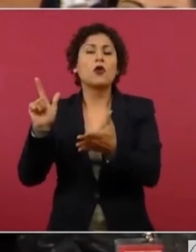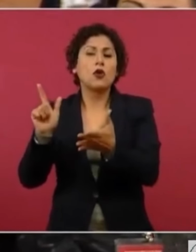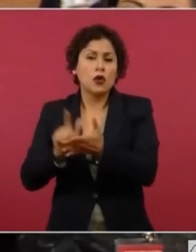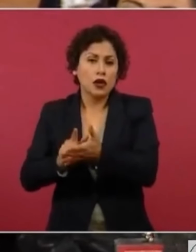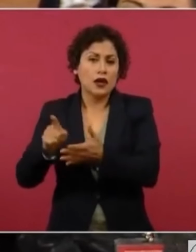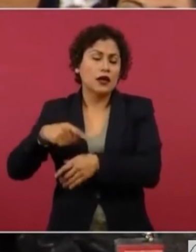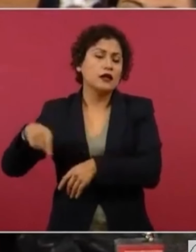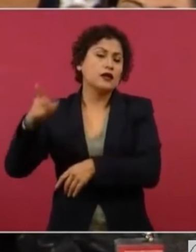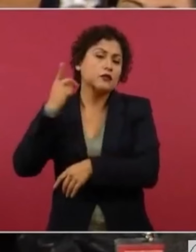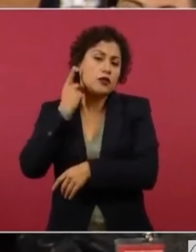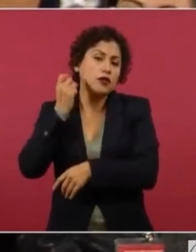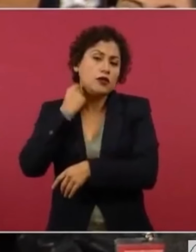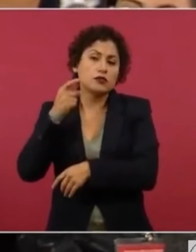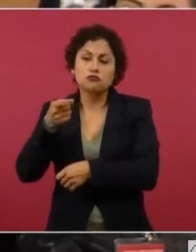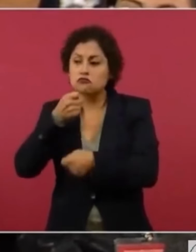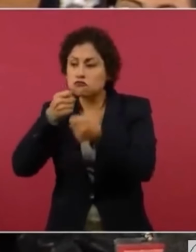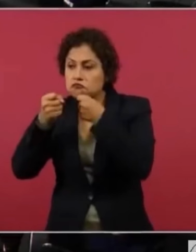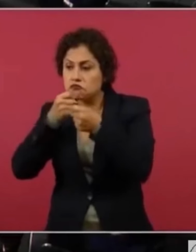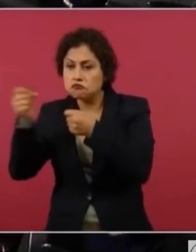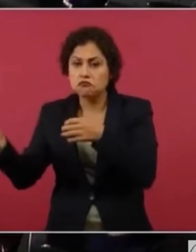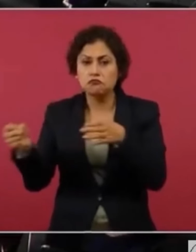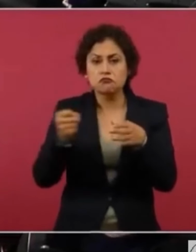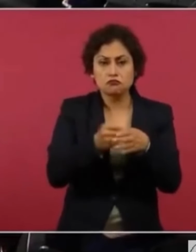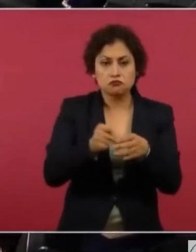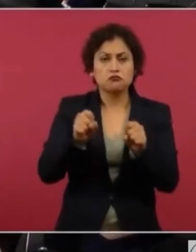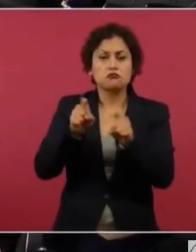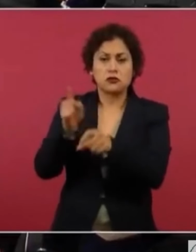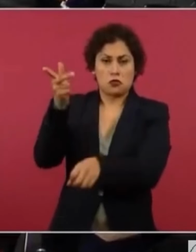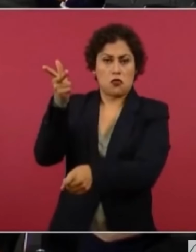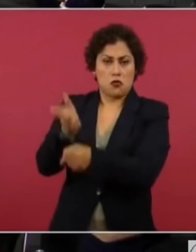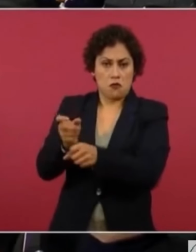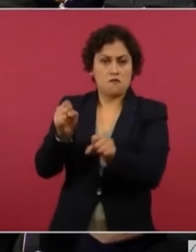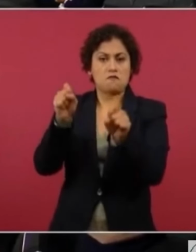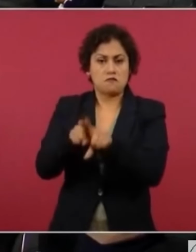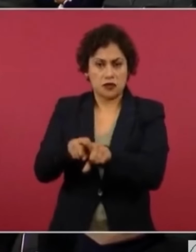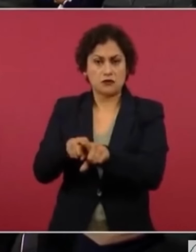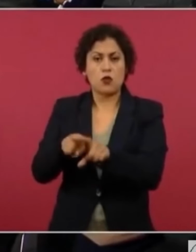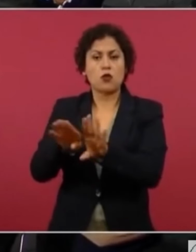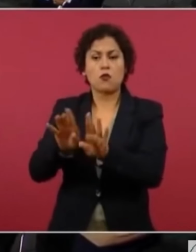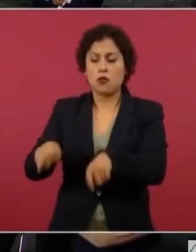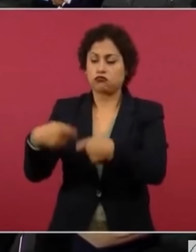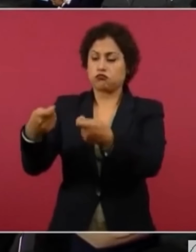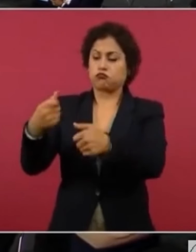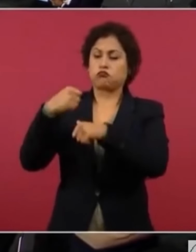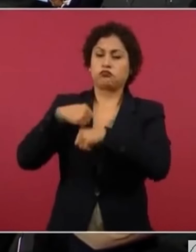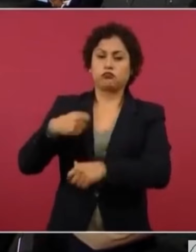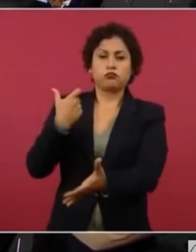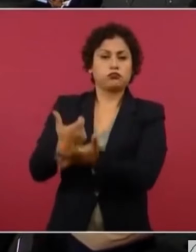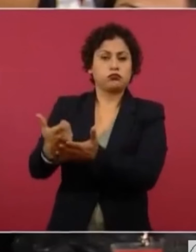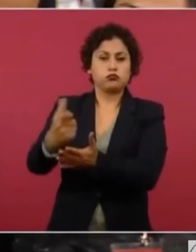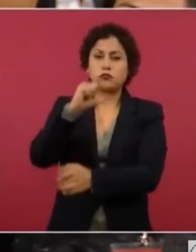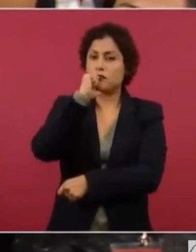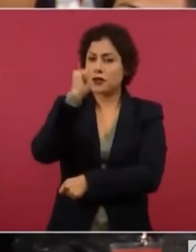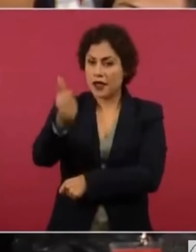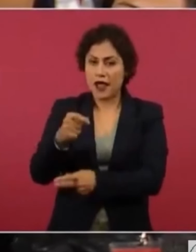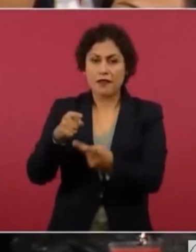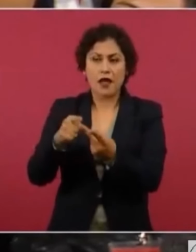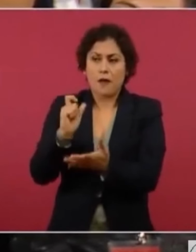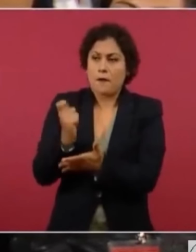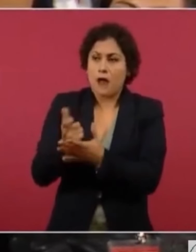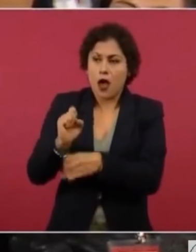pública y entrevistas públicas, incluso televisadas y en tiempo real. Son cargos honoríficos que no reciben sueldo ni pago en